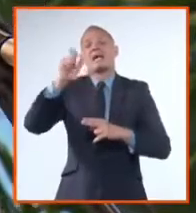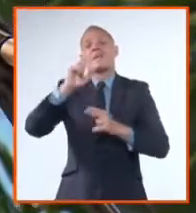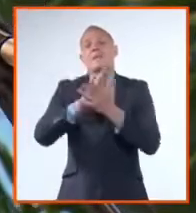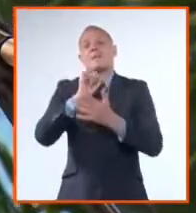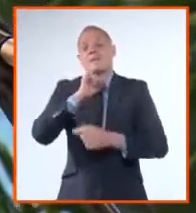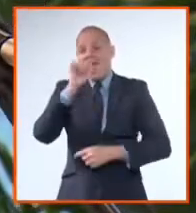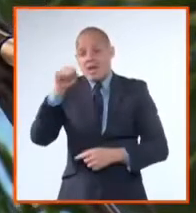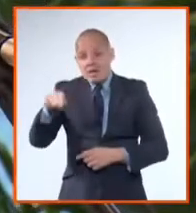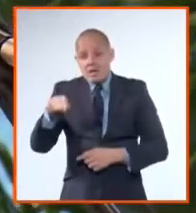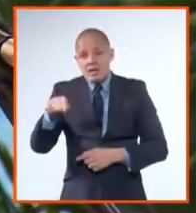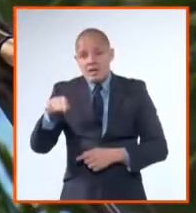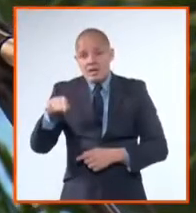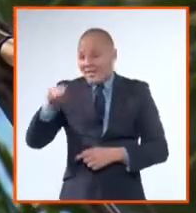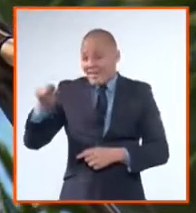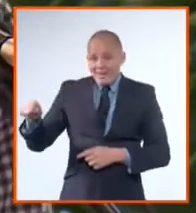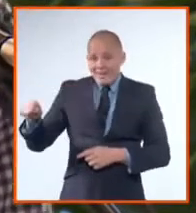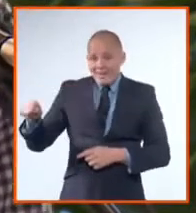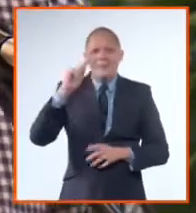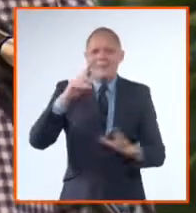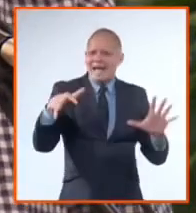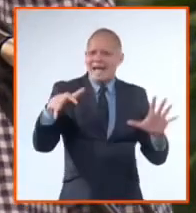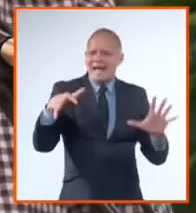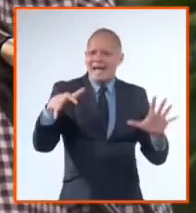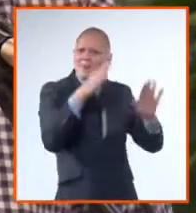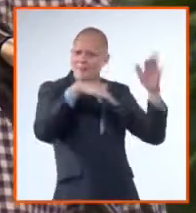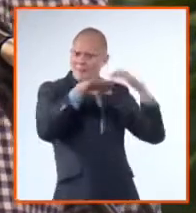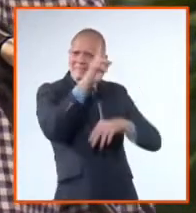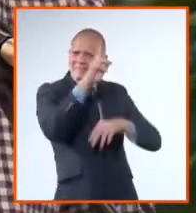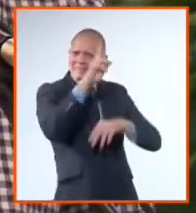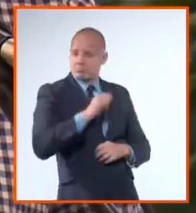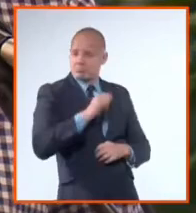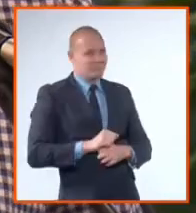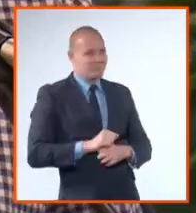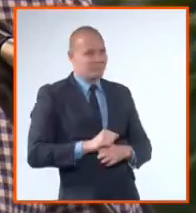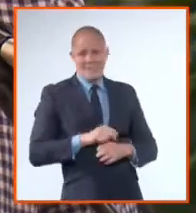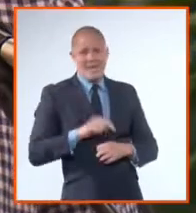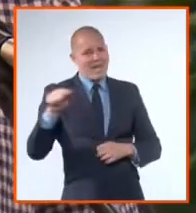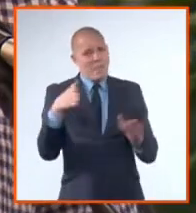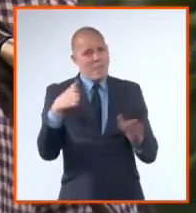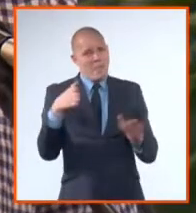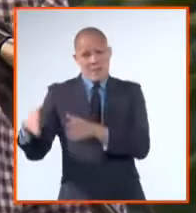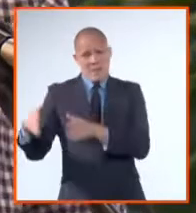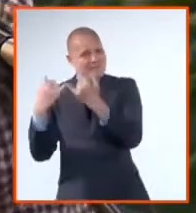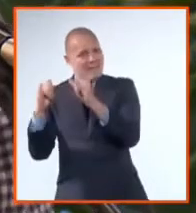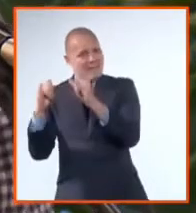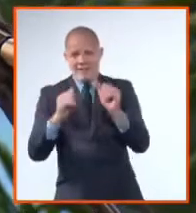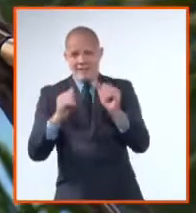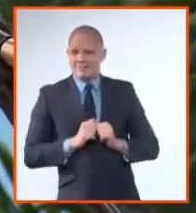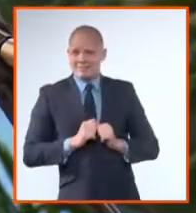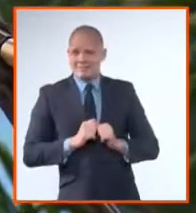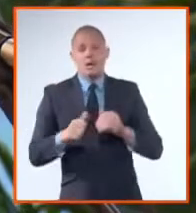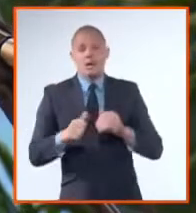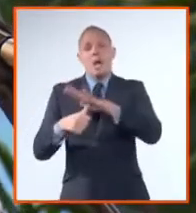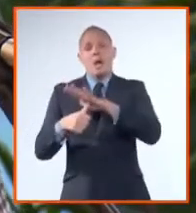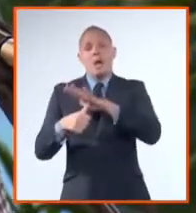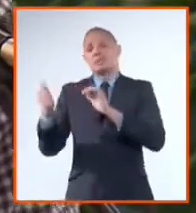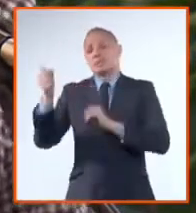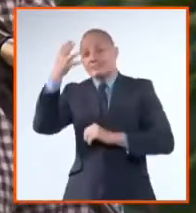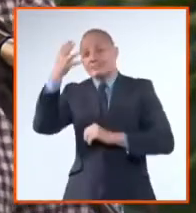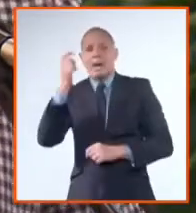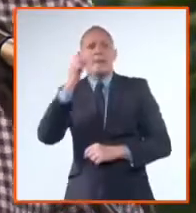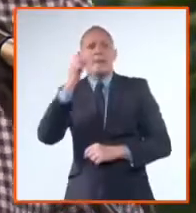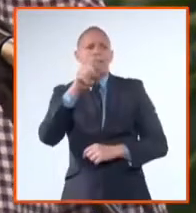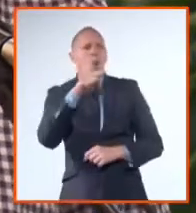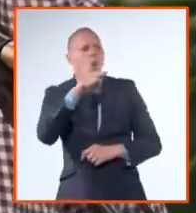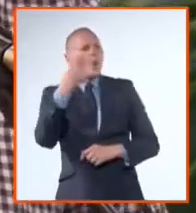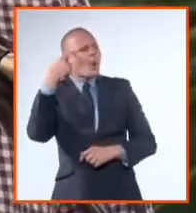comisión de acreditación. La comisión de grado científico, ¿ustedes creen que debía estar también fuera del ministerio? Yo creo que no debe existir, ministro. No debe existir. Yo creo que no debe existir, presidente. ¿Cómo